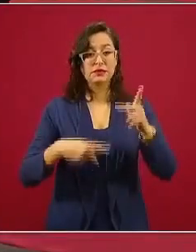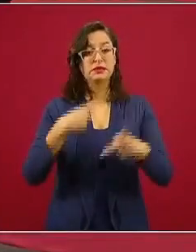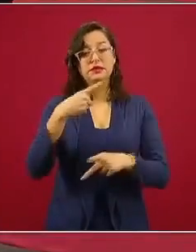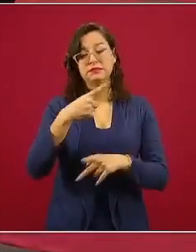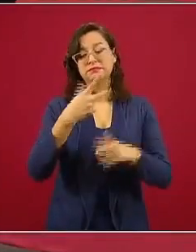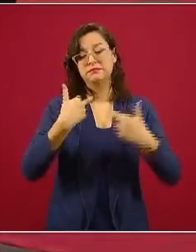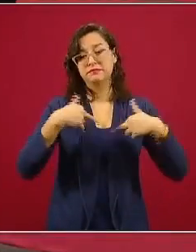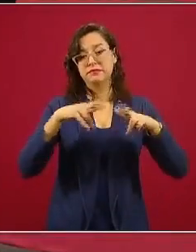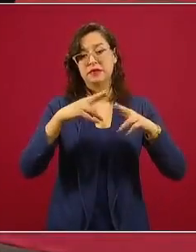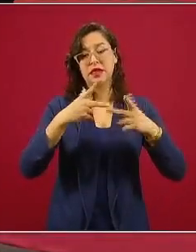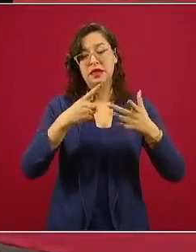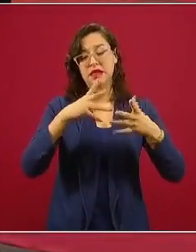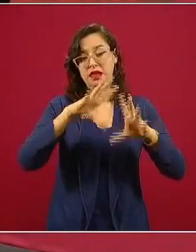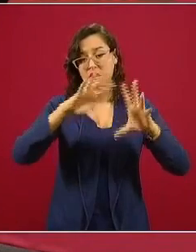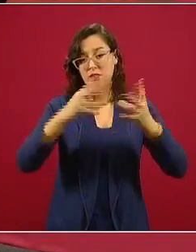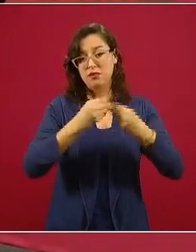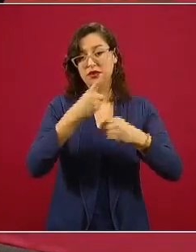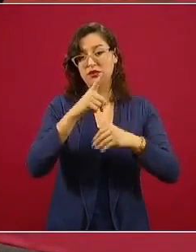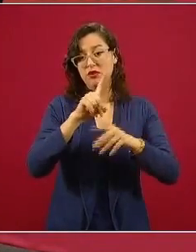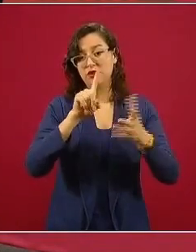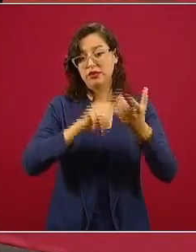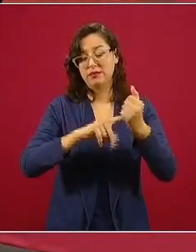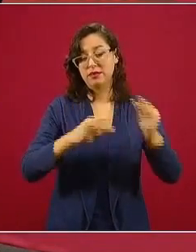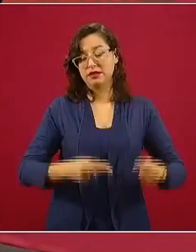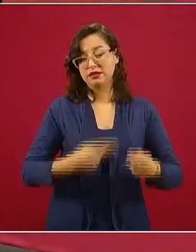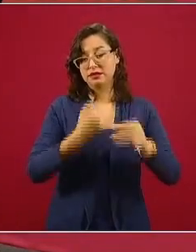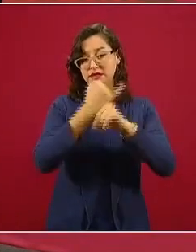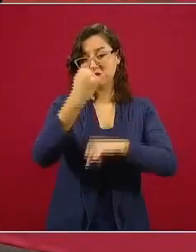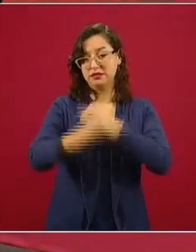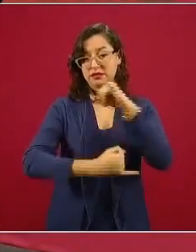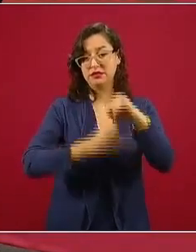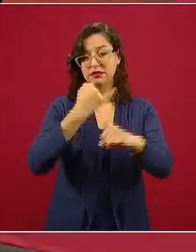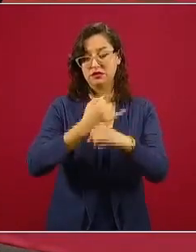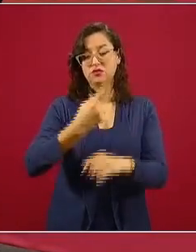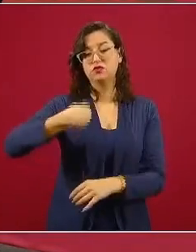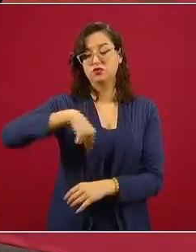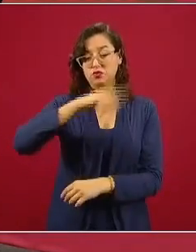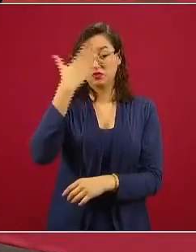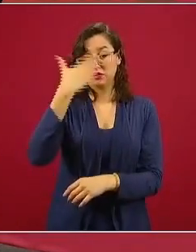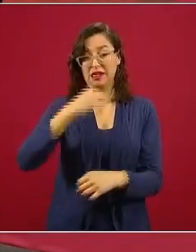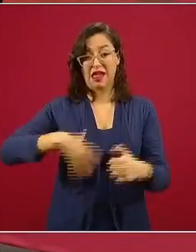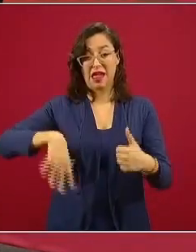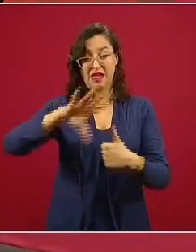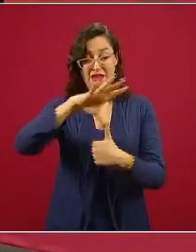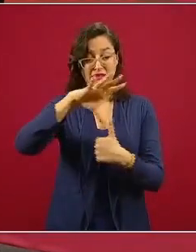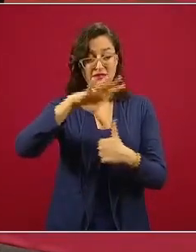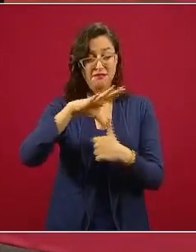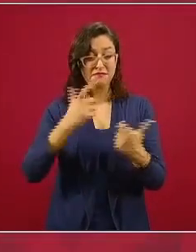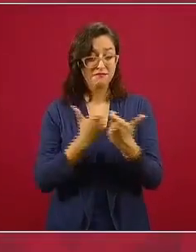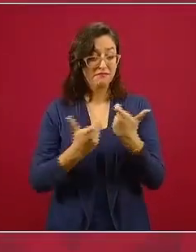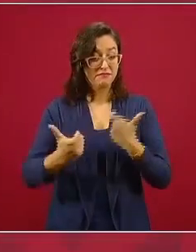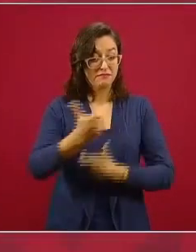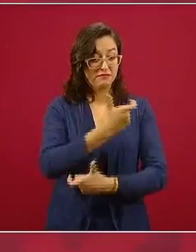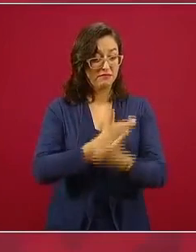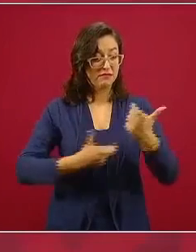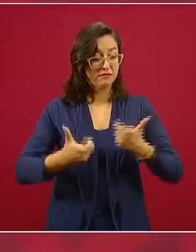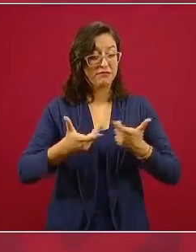esta integración en América del Norte, una integración comercial, una integración productiva,